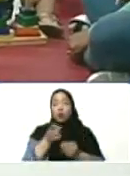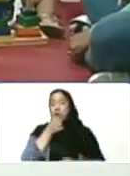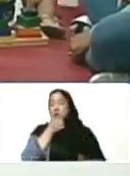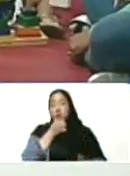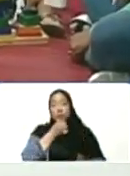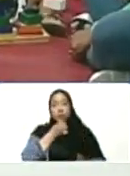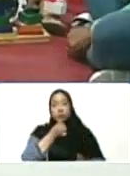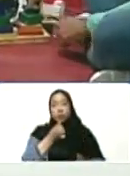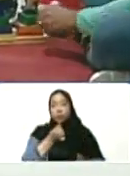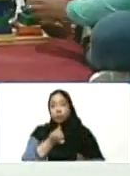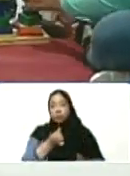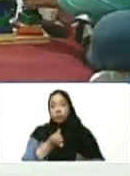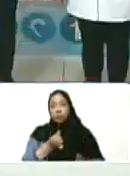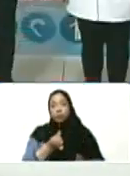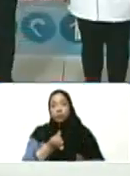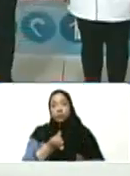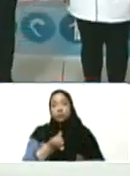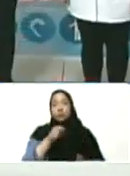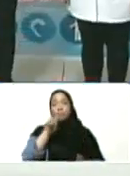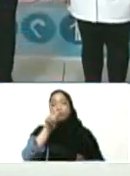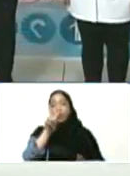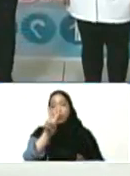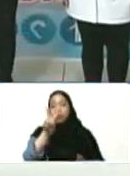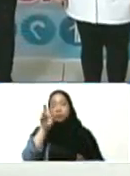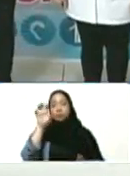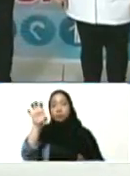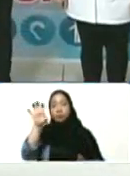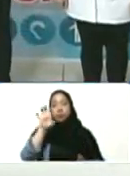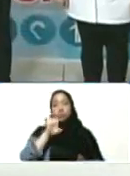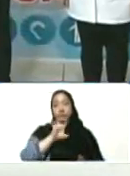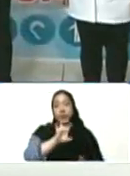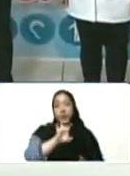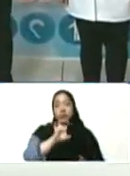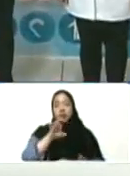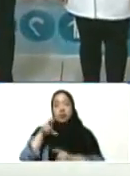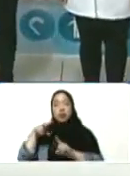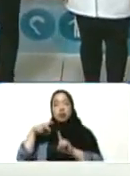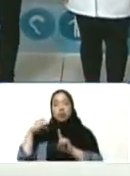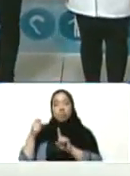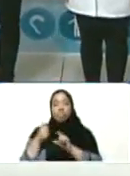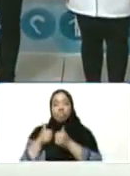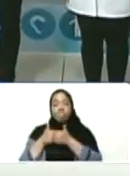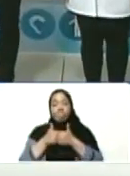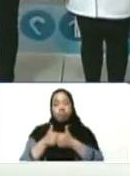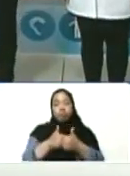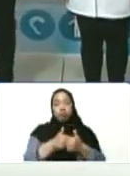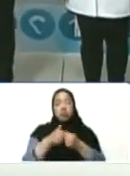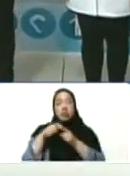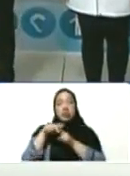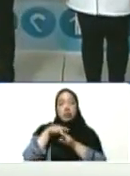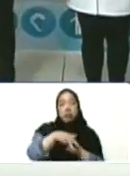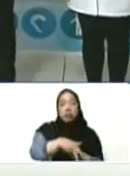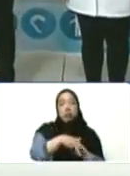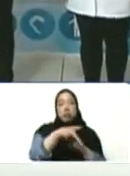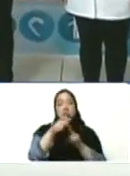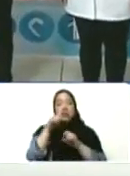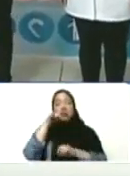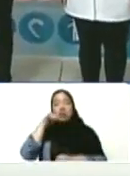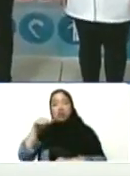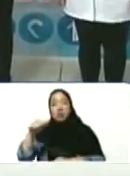fácil. Y somos dos países perseguidos, torturados,